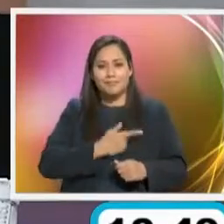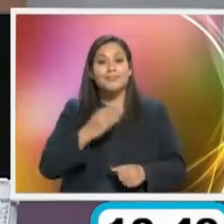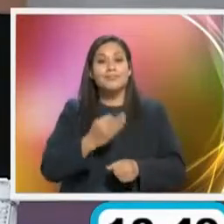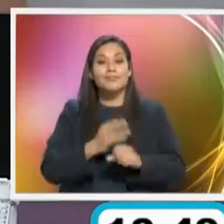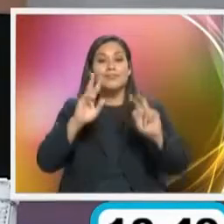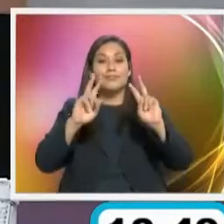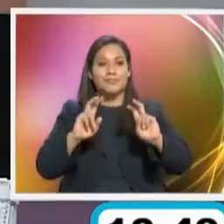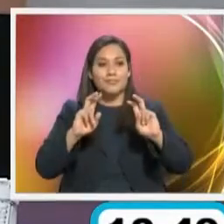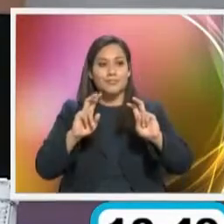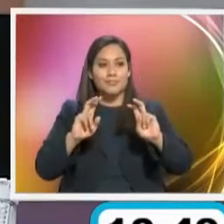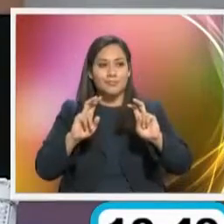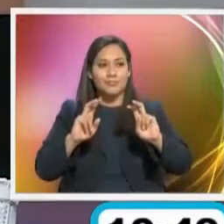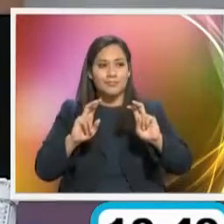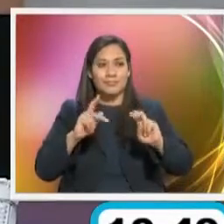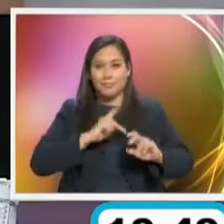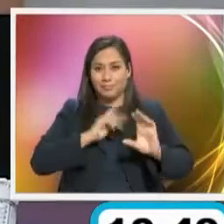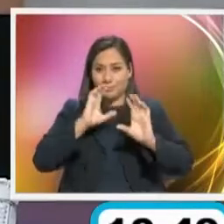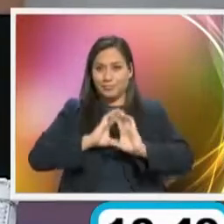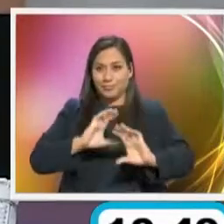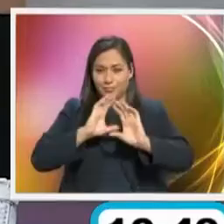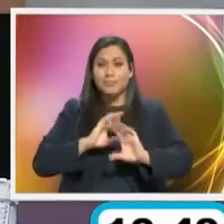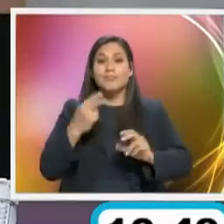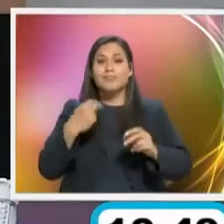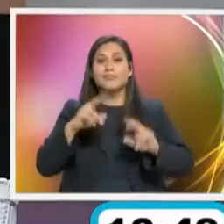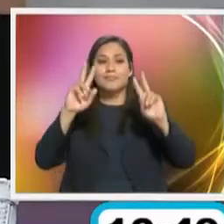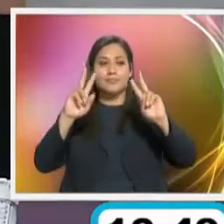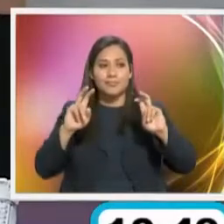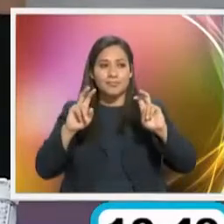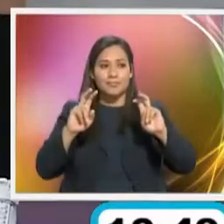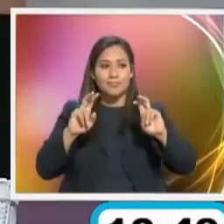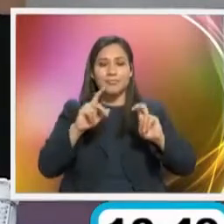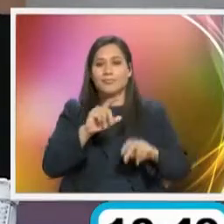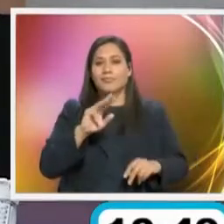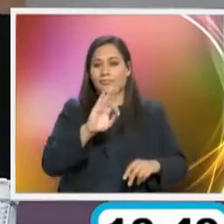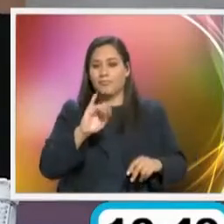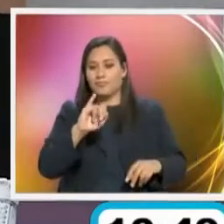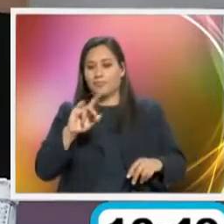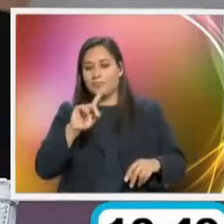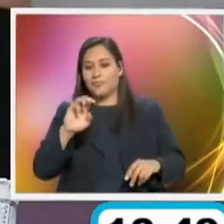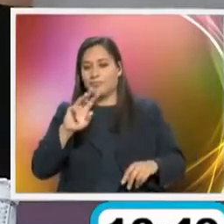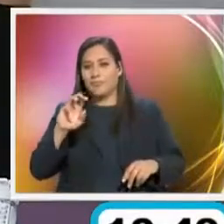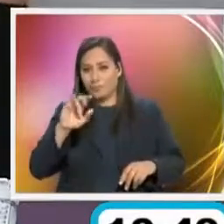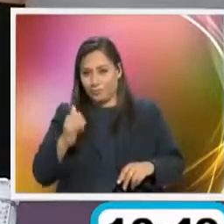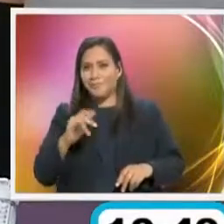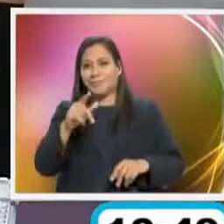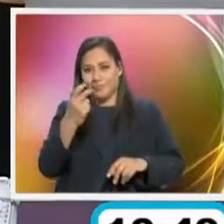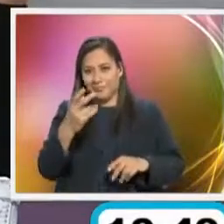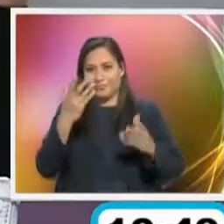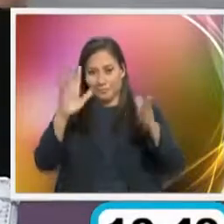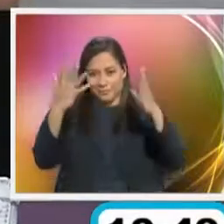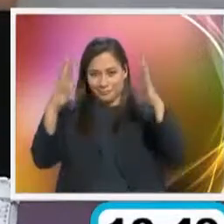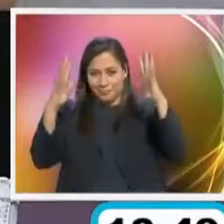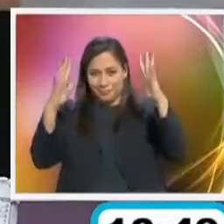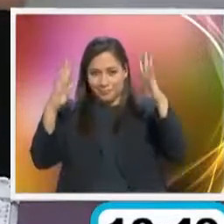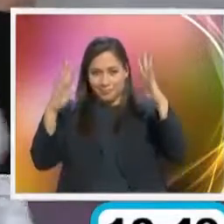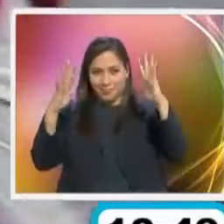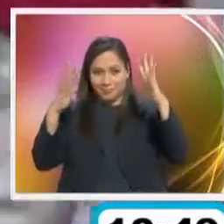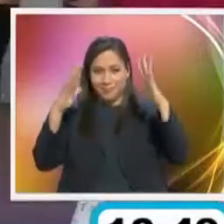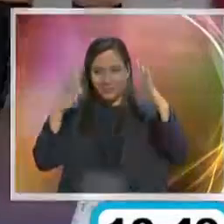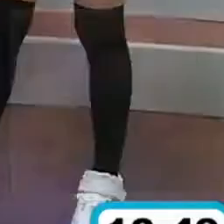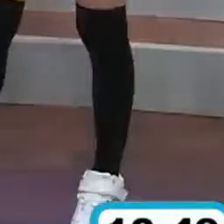van a cantar? Nuestra canción. ¿Cómo se llama? Feel the way. Feel the Way. Así se hace.